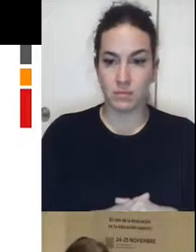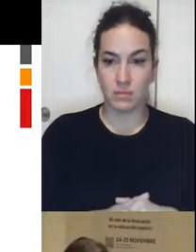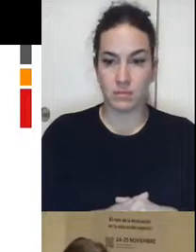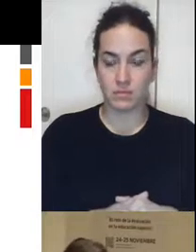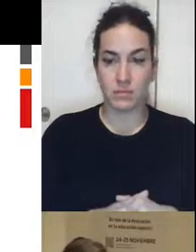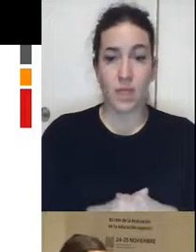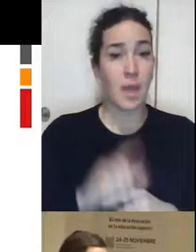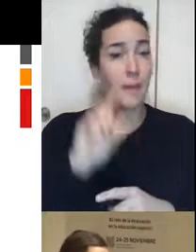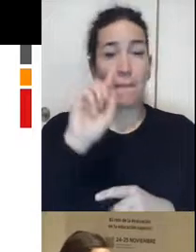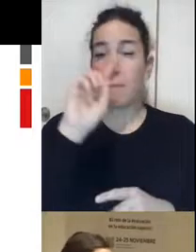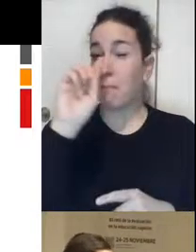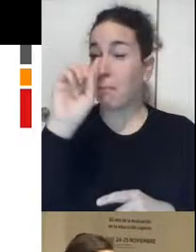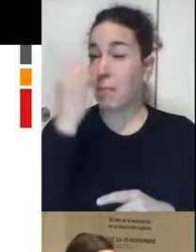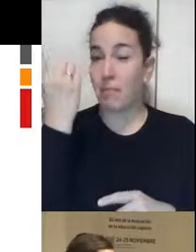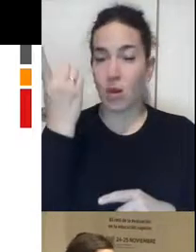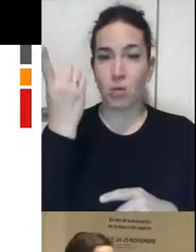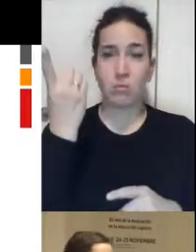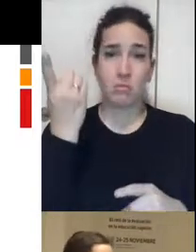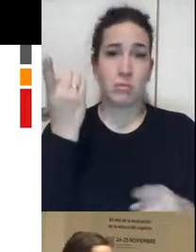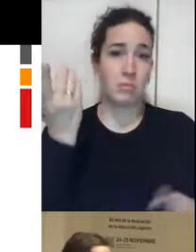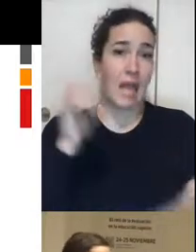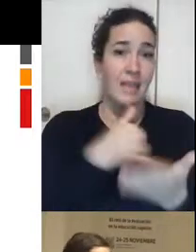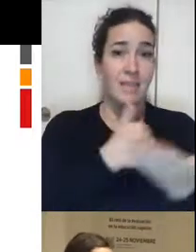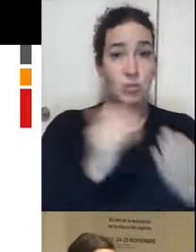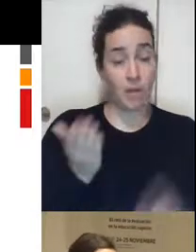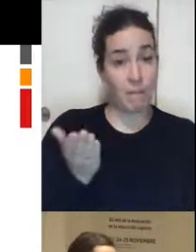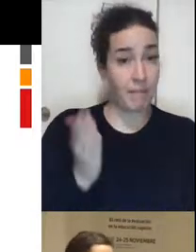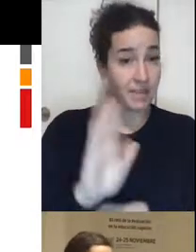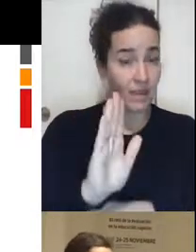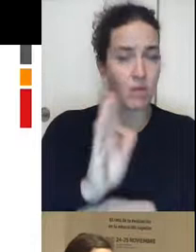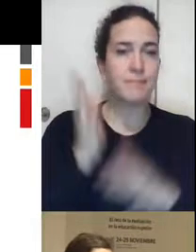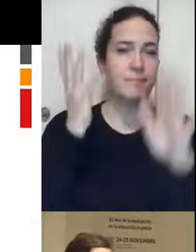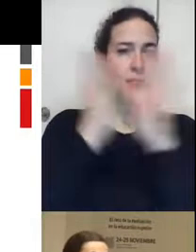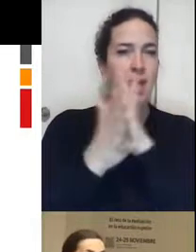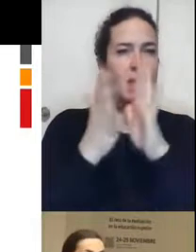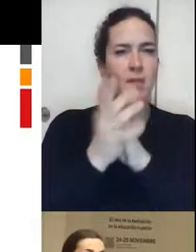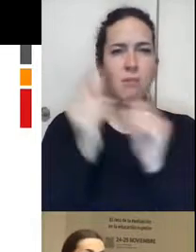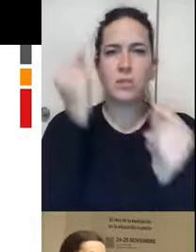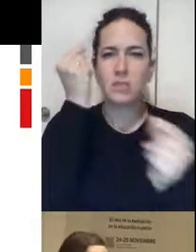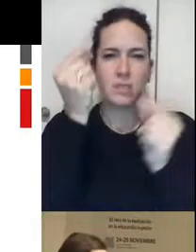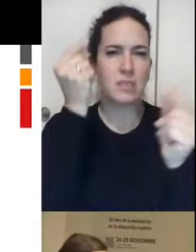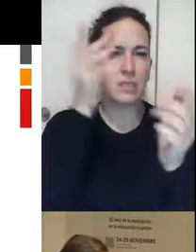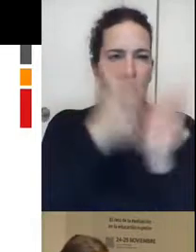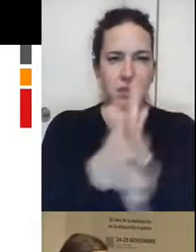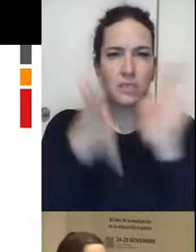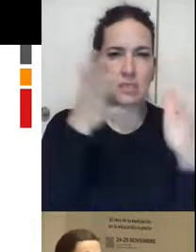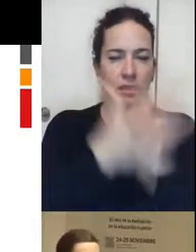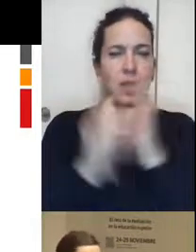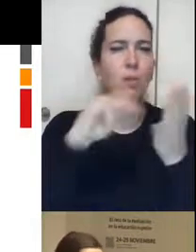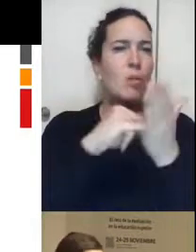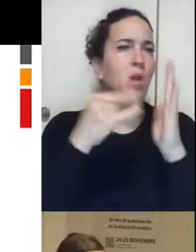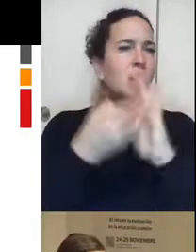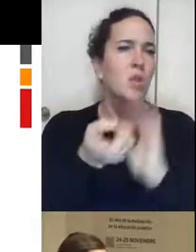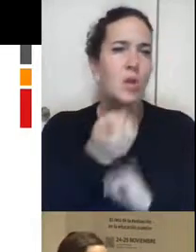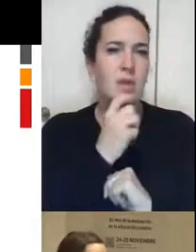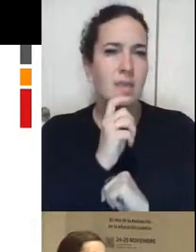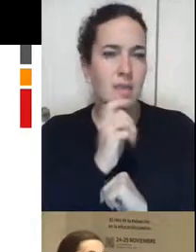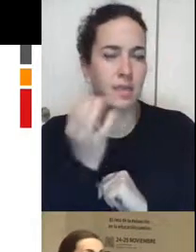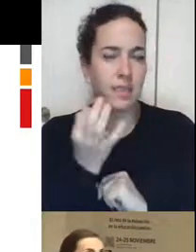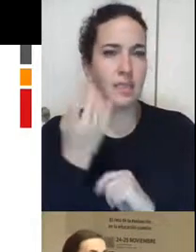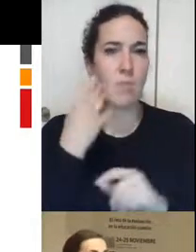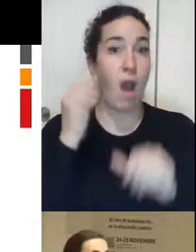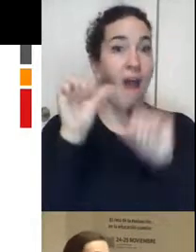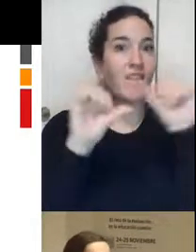En primer lugar, en la presentación de la asignatura se explicó de manera detenida en qué consistía el proyecto, La aventura del cerebro,